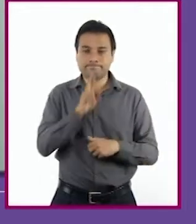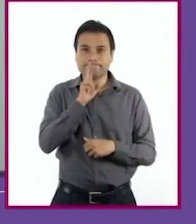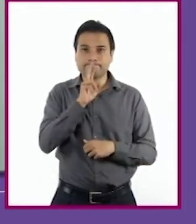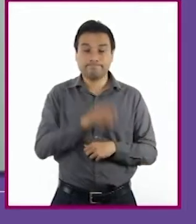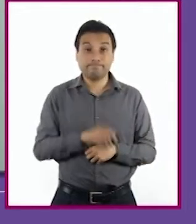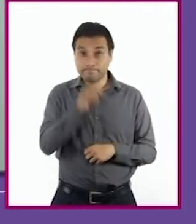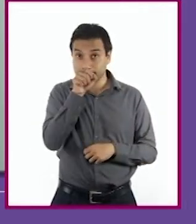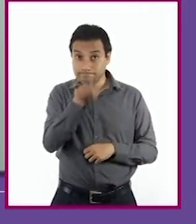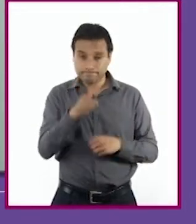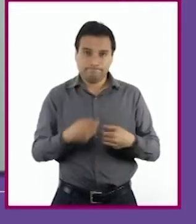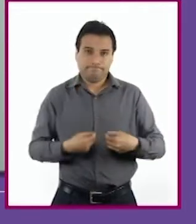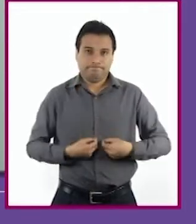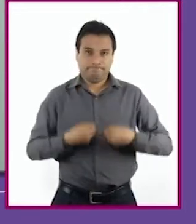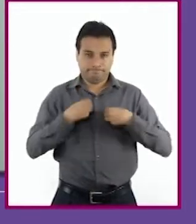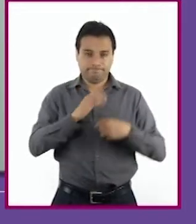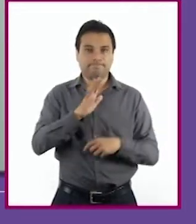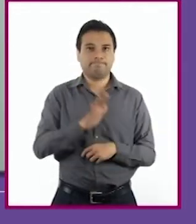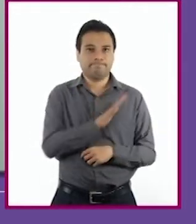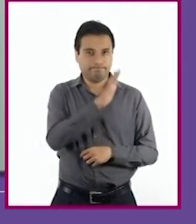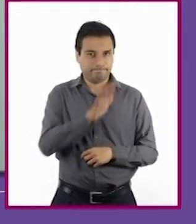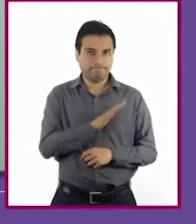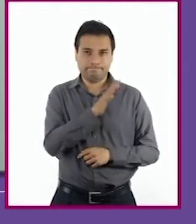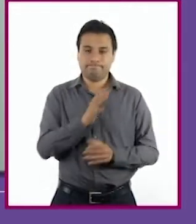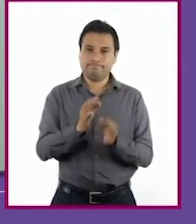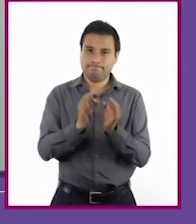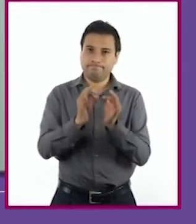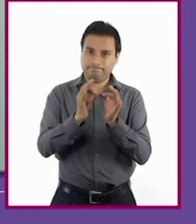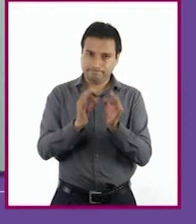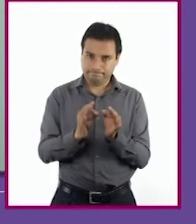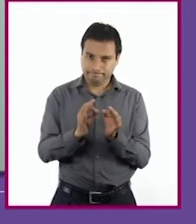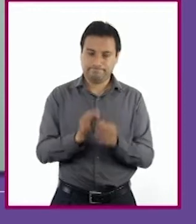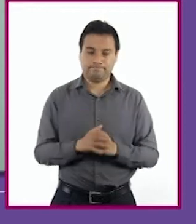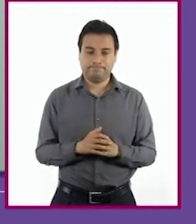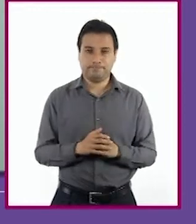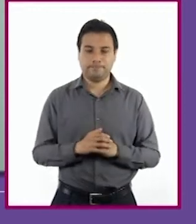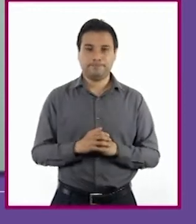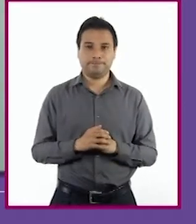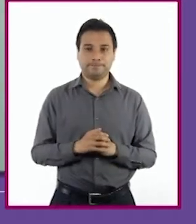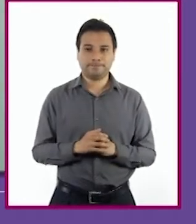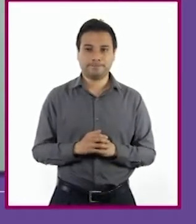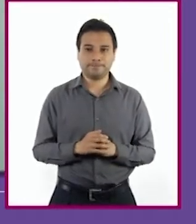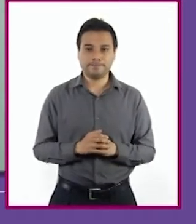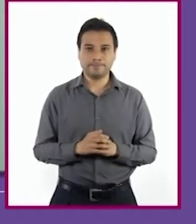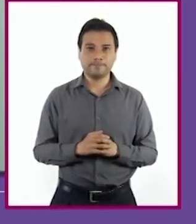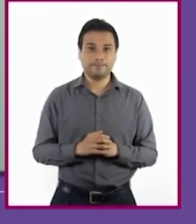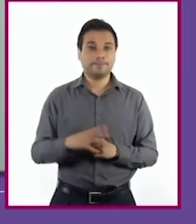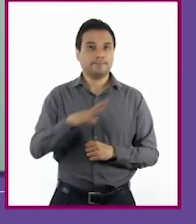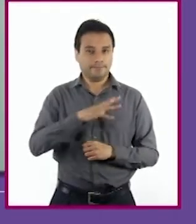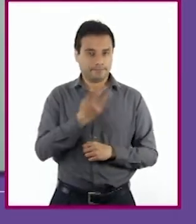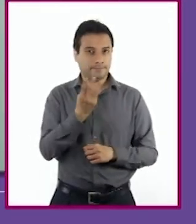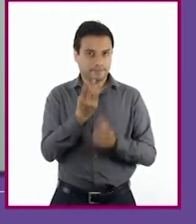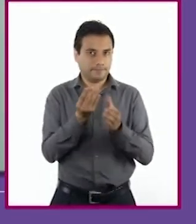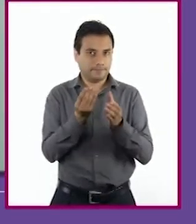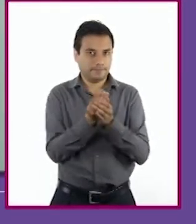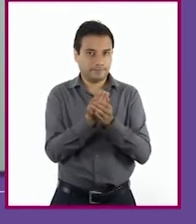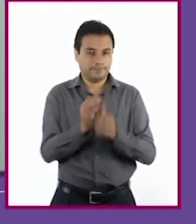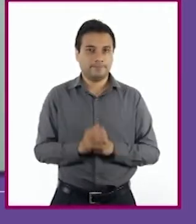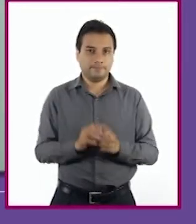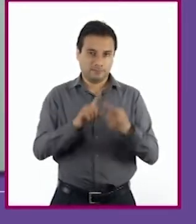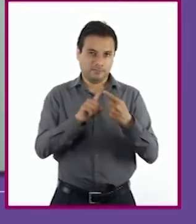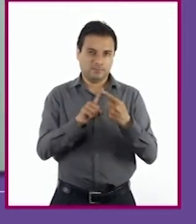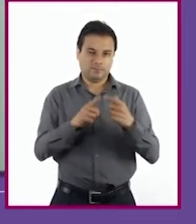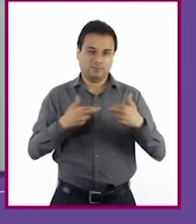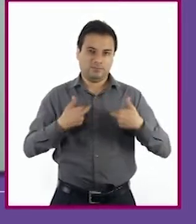calidad y estilo de vida de sus habitantes. Podemos identificar tres tipos de democracia.